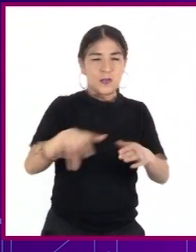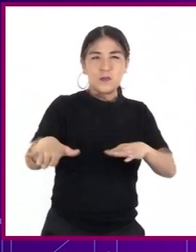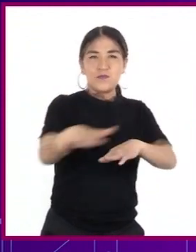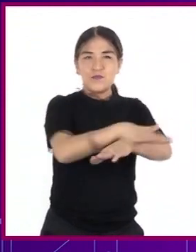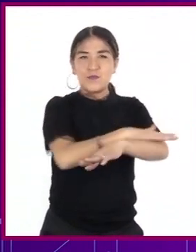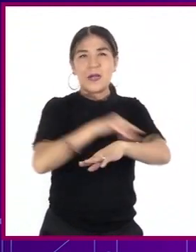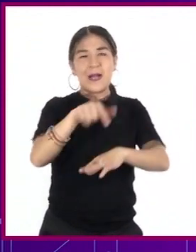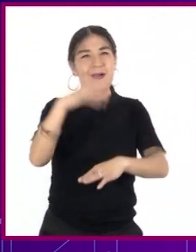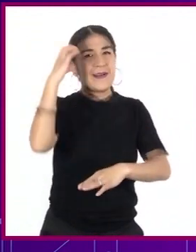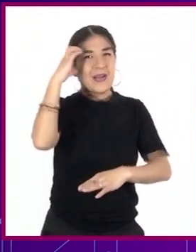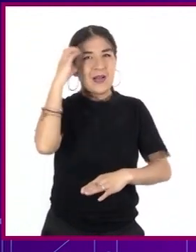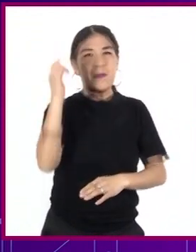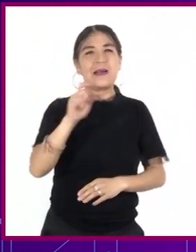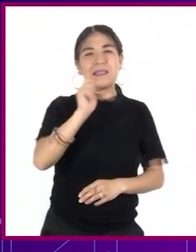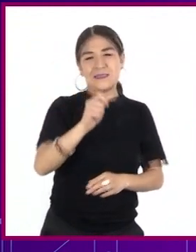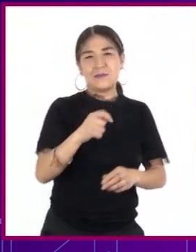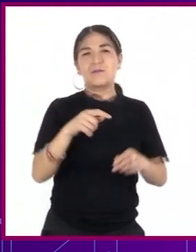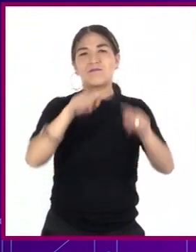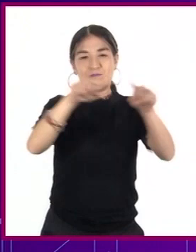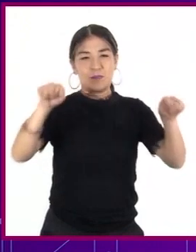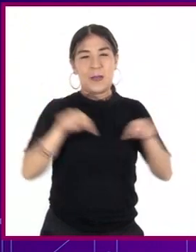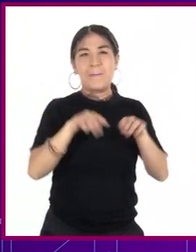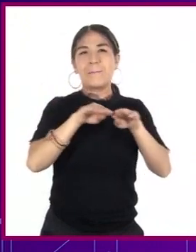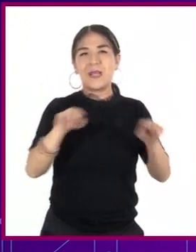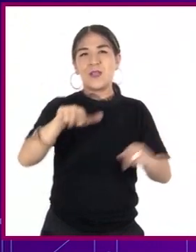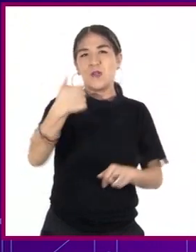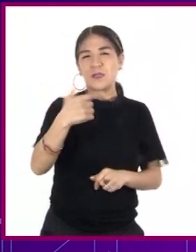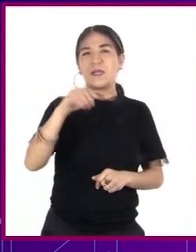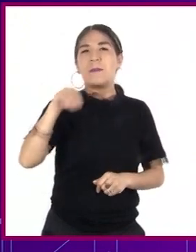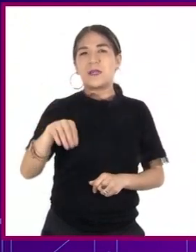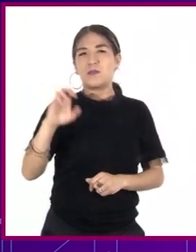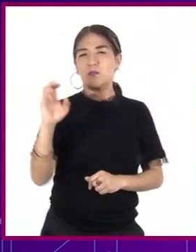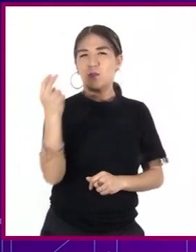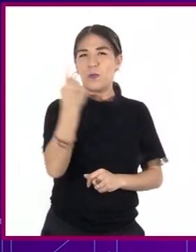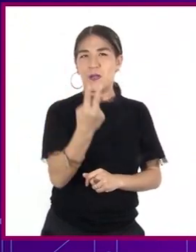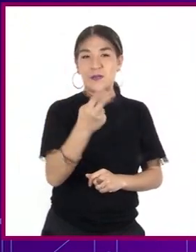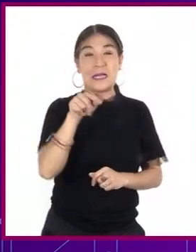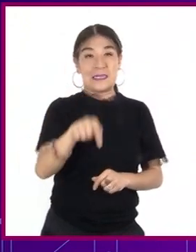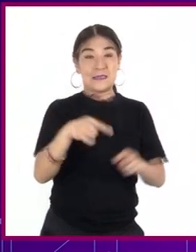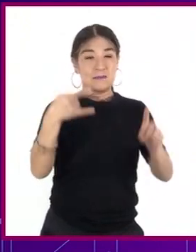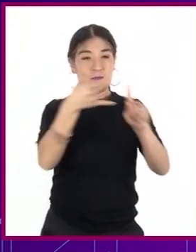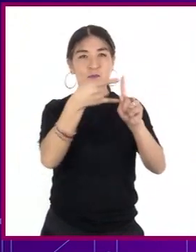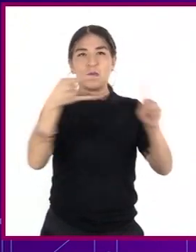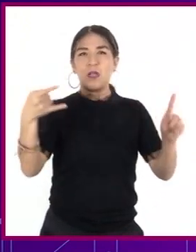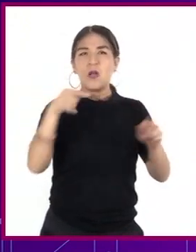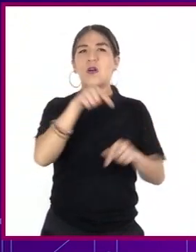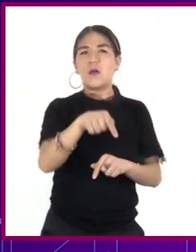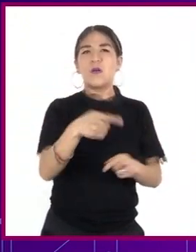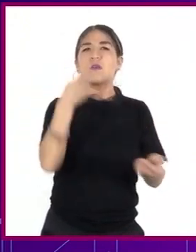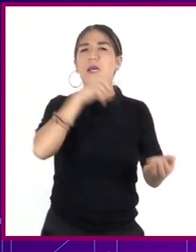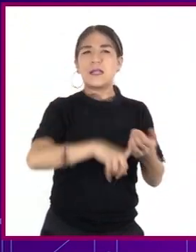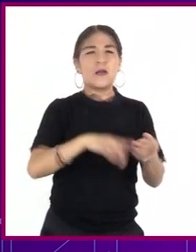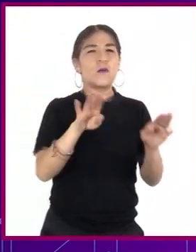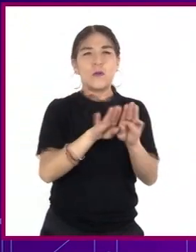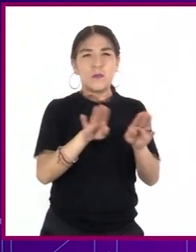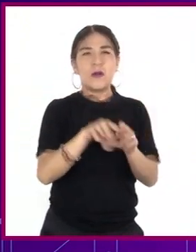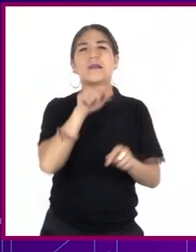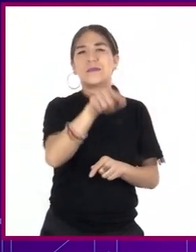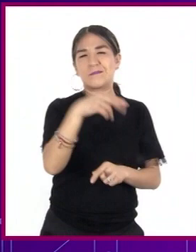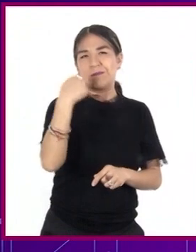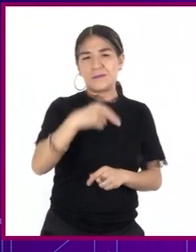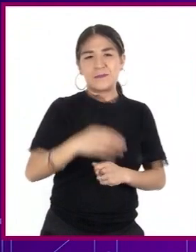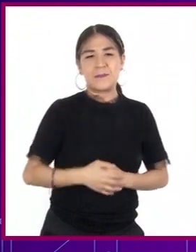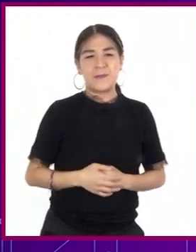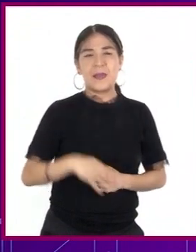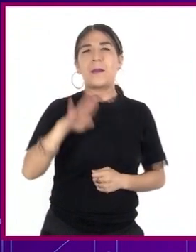de 12 metros cuadrados? La loseta es de forma rectangular. Al largo del rectángulo también lo podemos